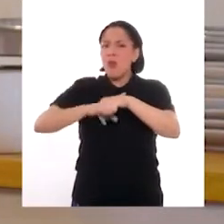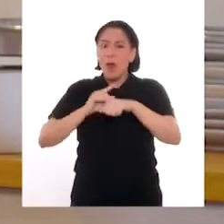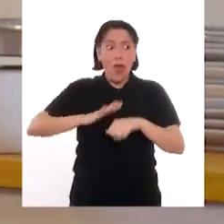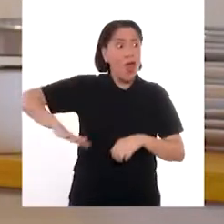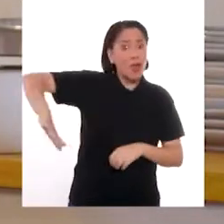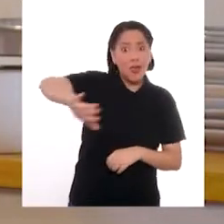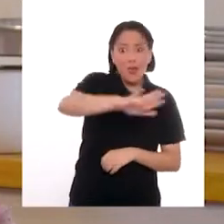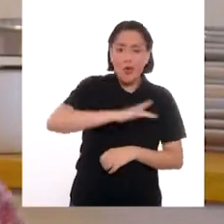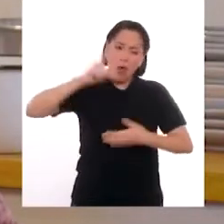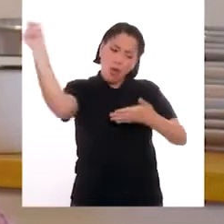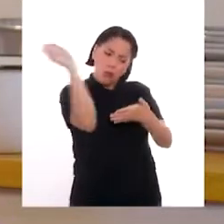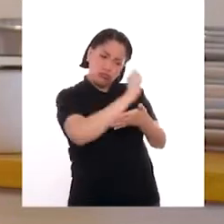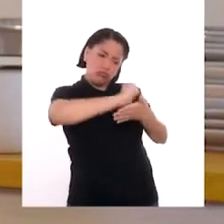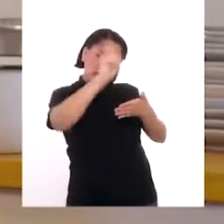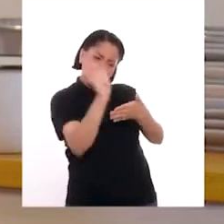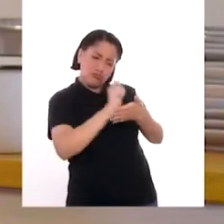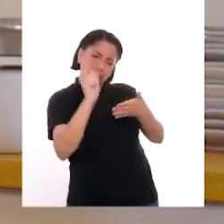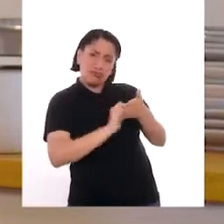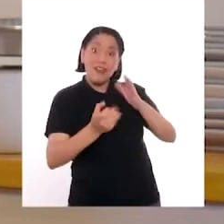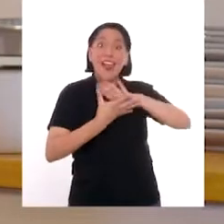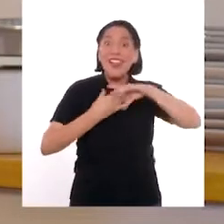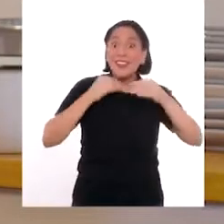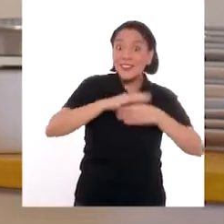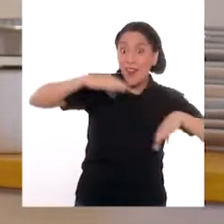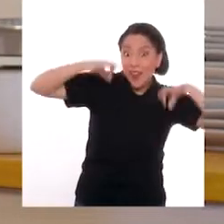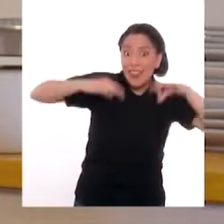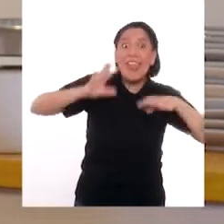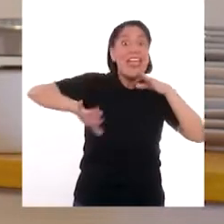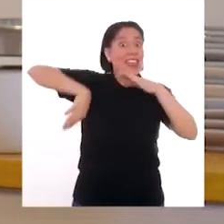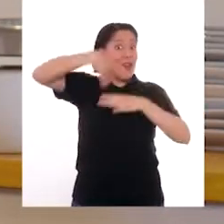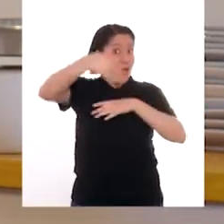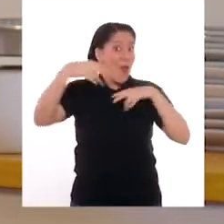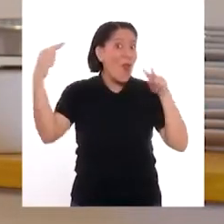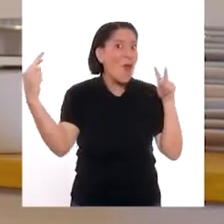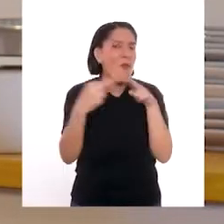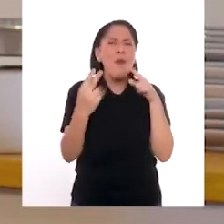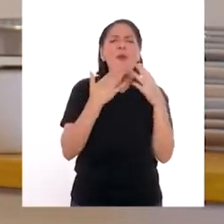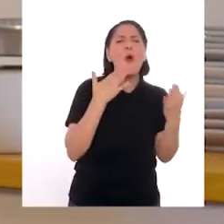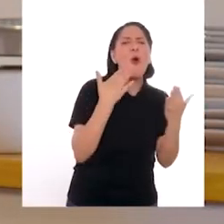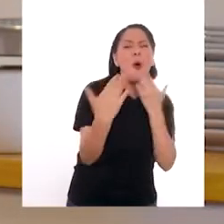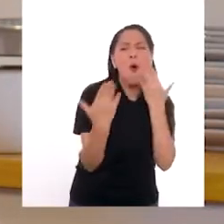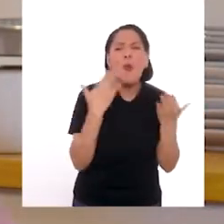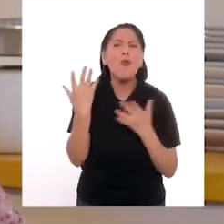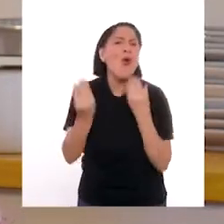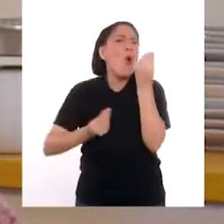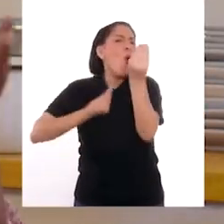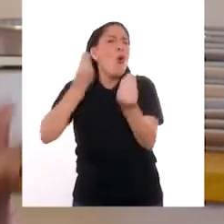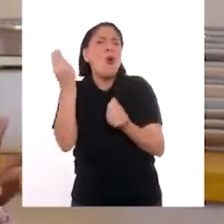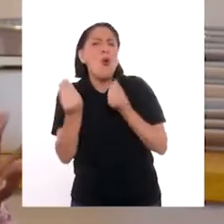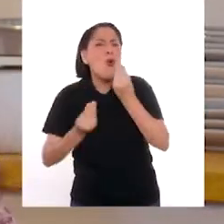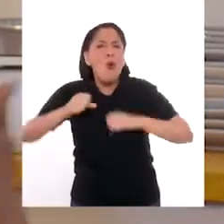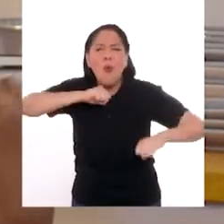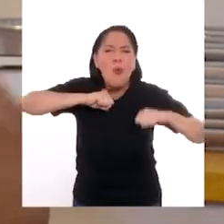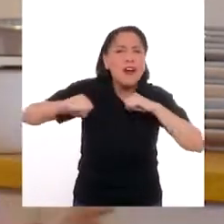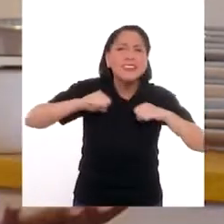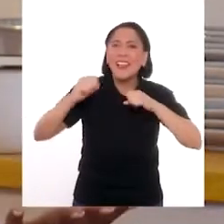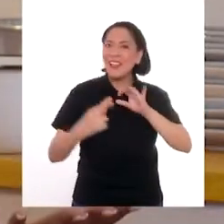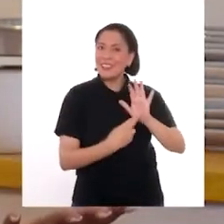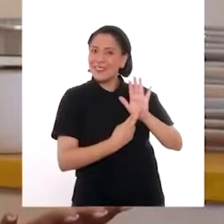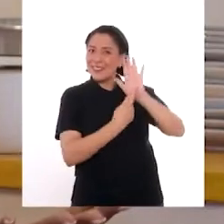para juntas y juntos escribir nuestra obra. Y en breve volvemos para seguir hablando sobre cómo hacer